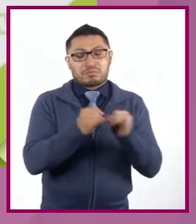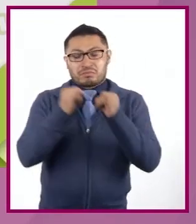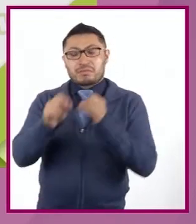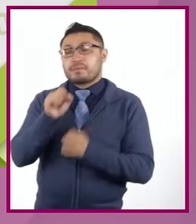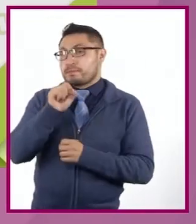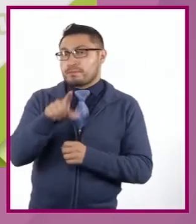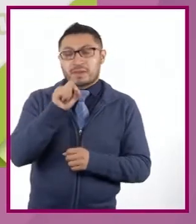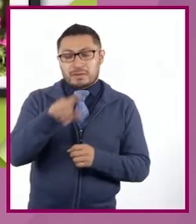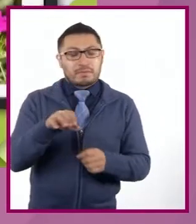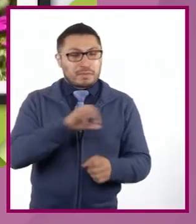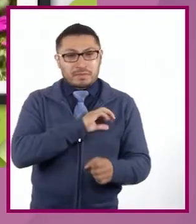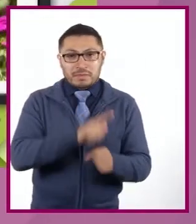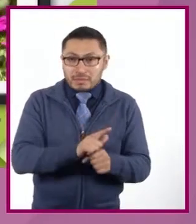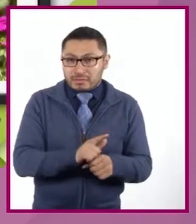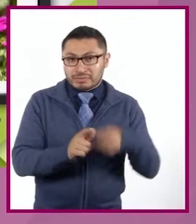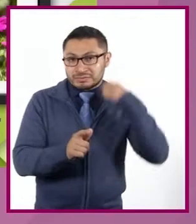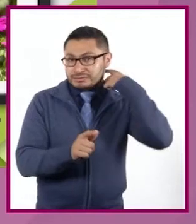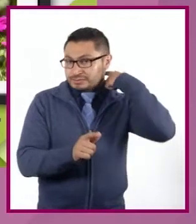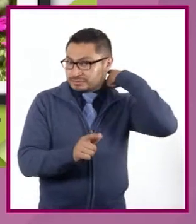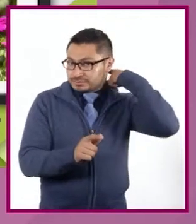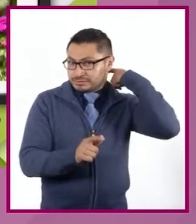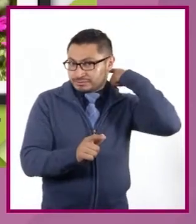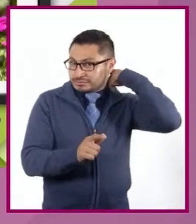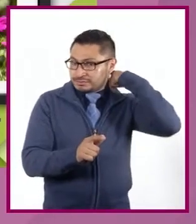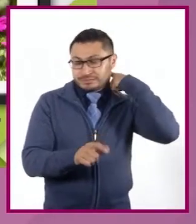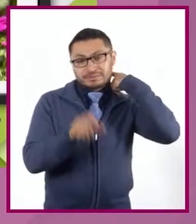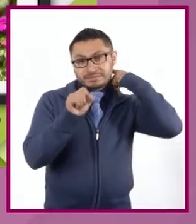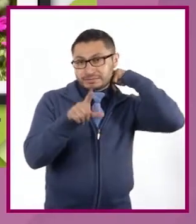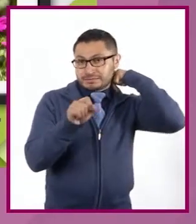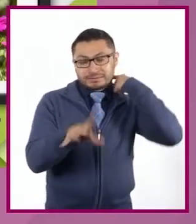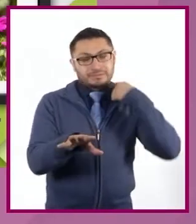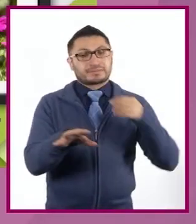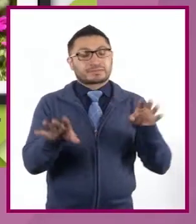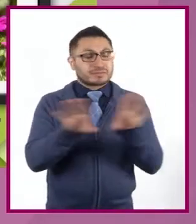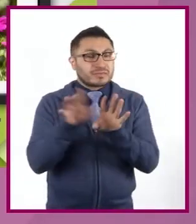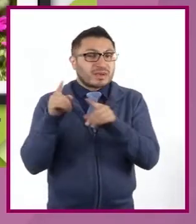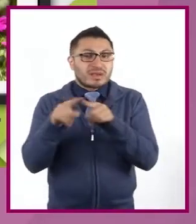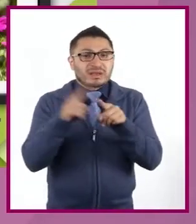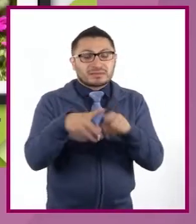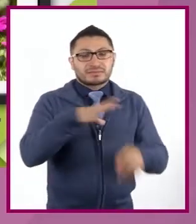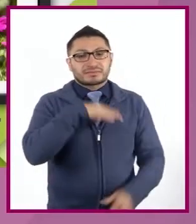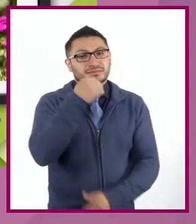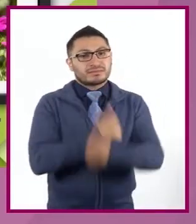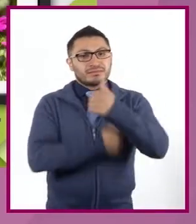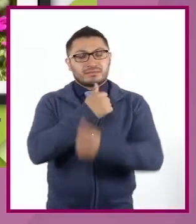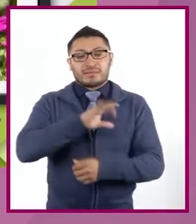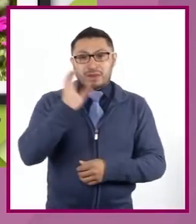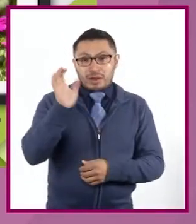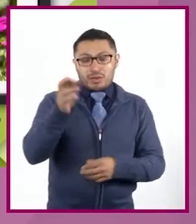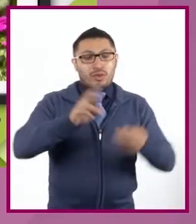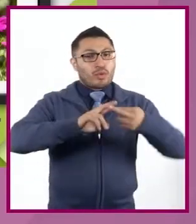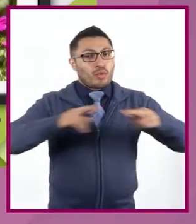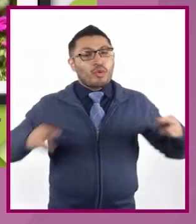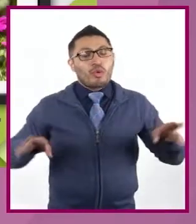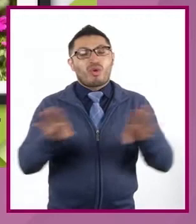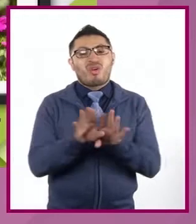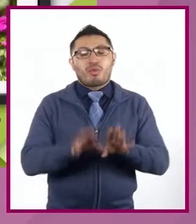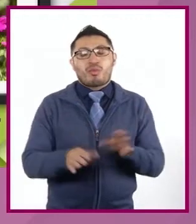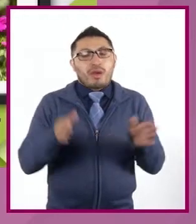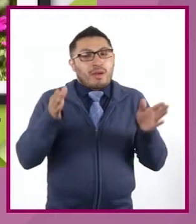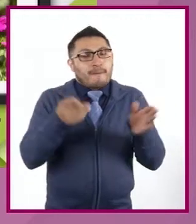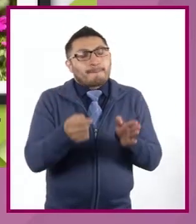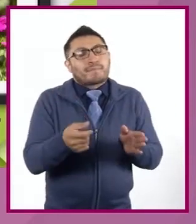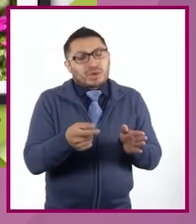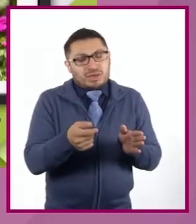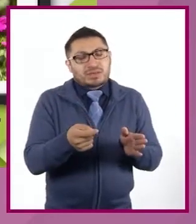misma especie como de una especie diferente, compiten cuando los recursos son